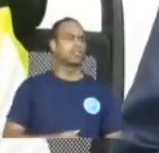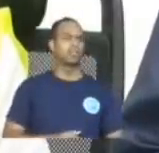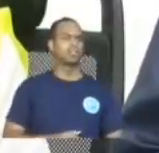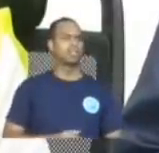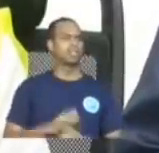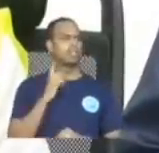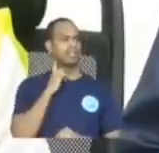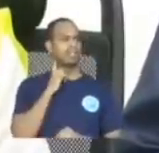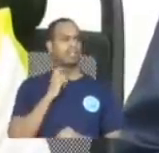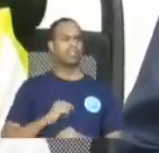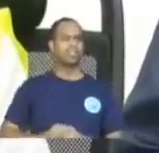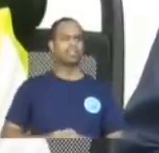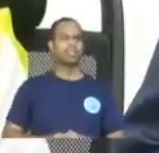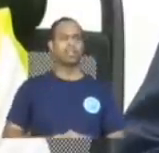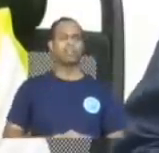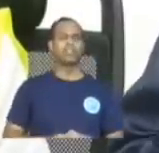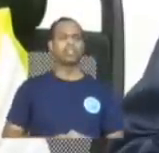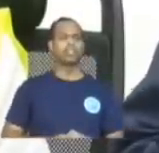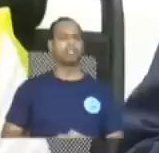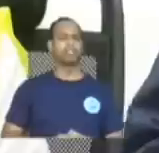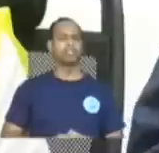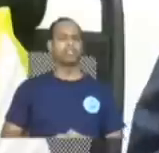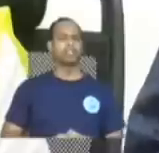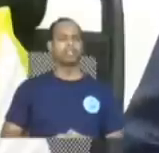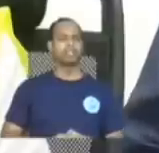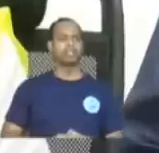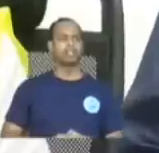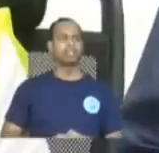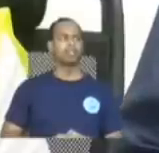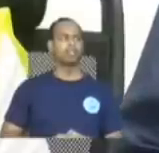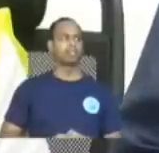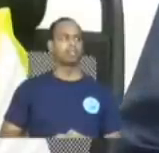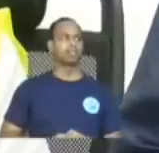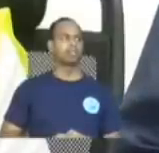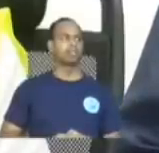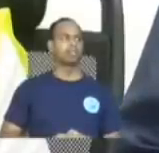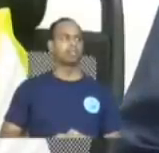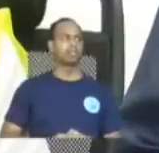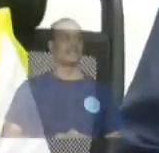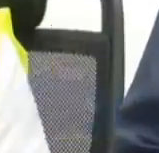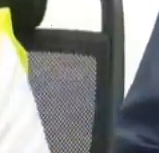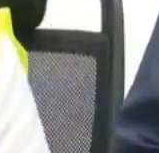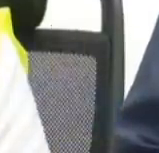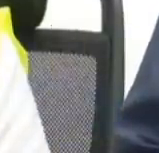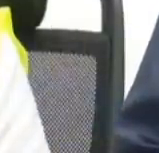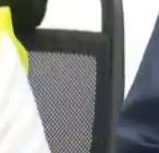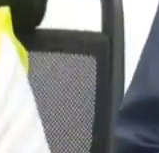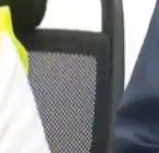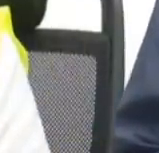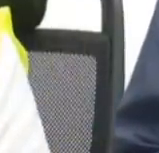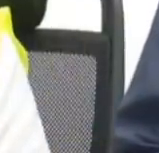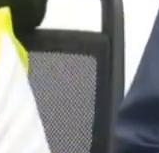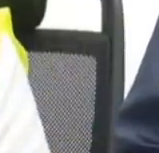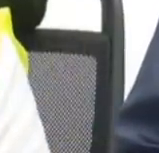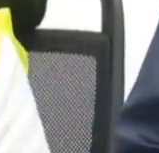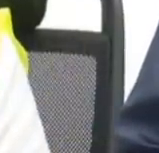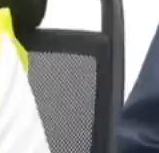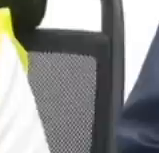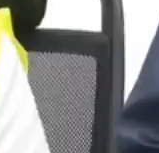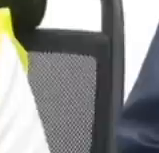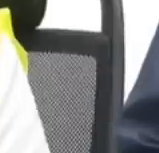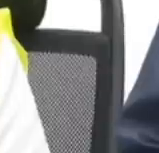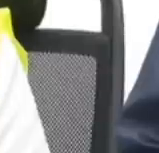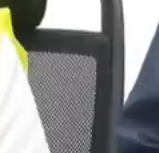caminos vecinales. Hay muchos afectados porque muchos de ellos son caminos vecinales que no tienen asfalto, pero también